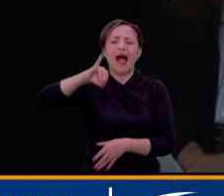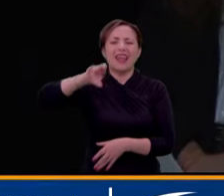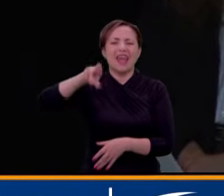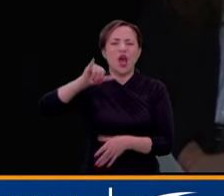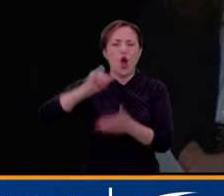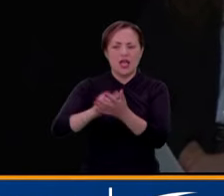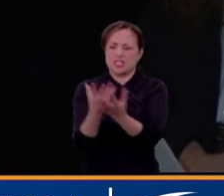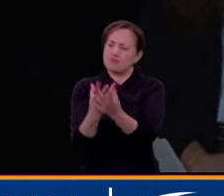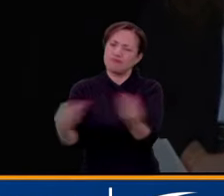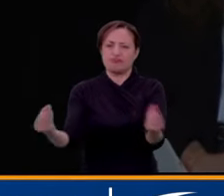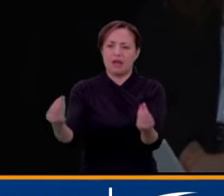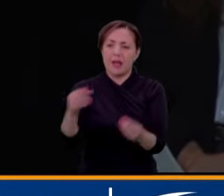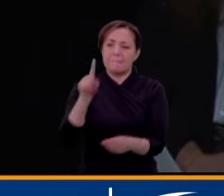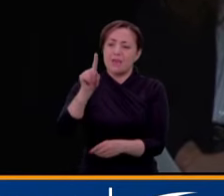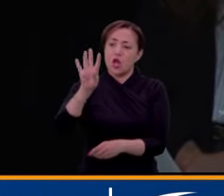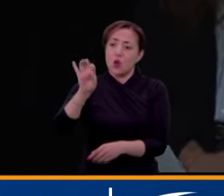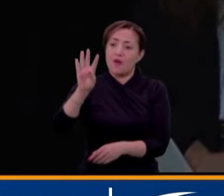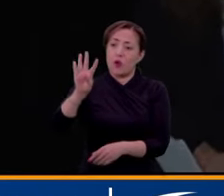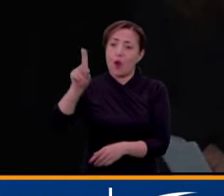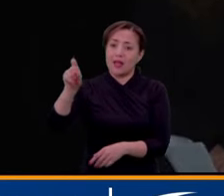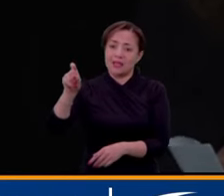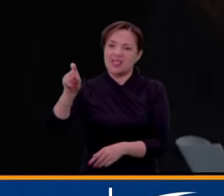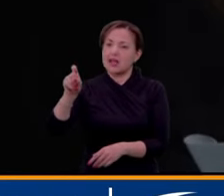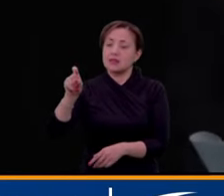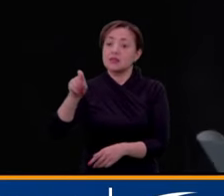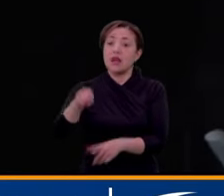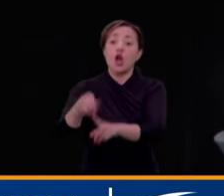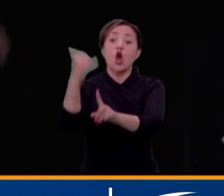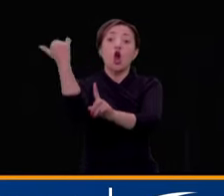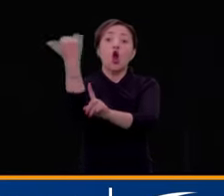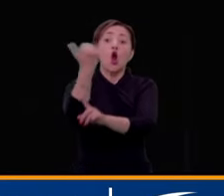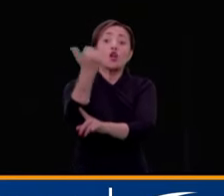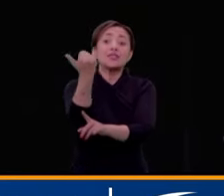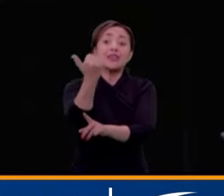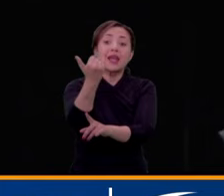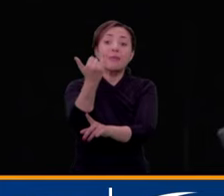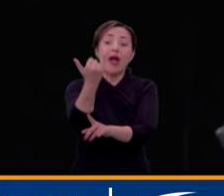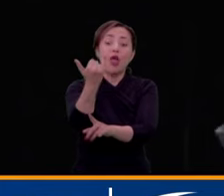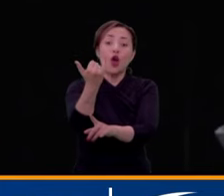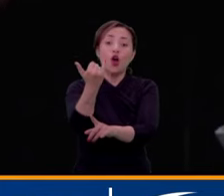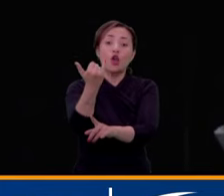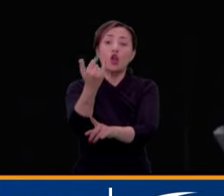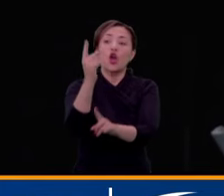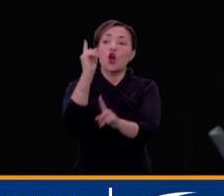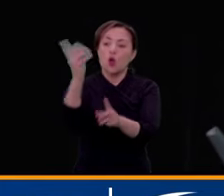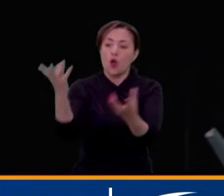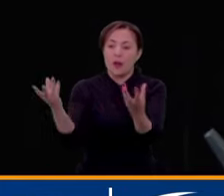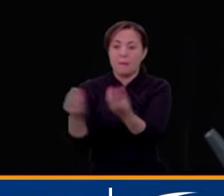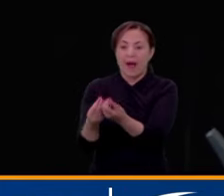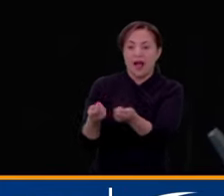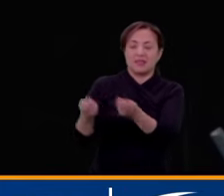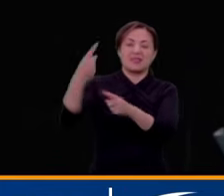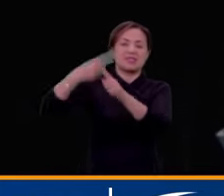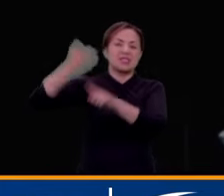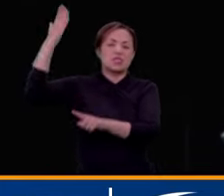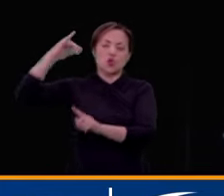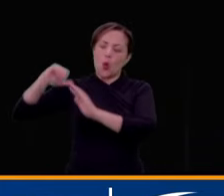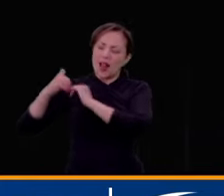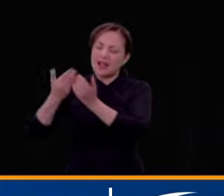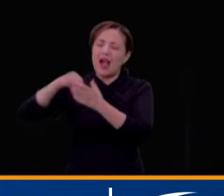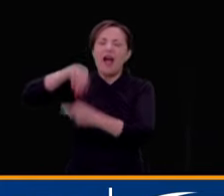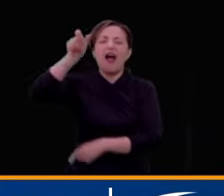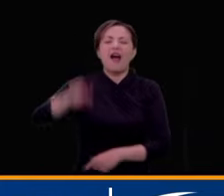1946 hizo que el Partido Conservador, en manos de la literatura fascista de Mussolini, Franco y